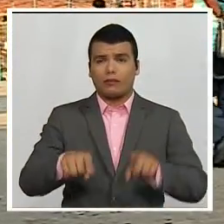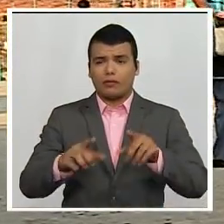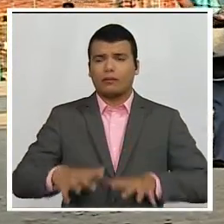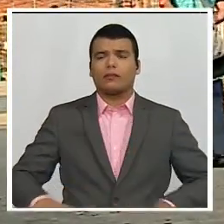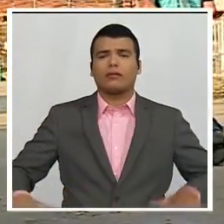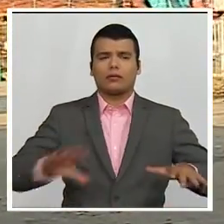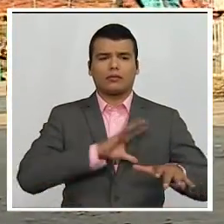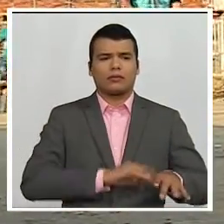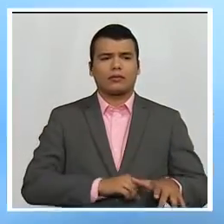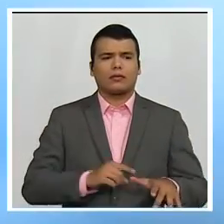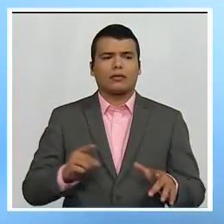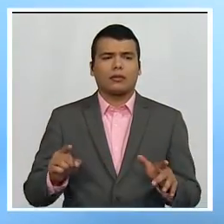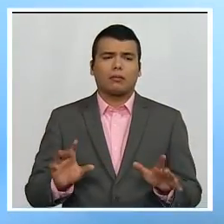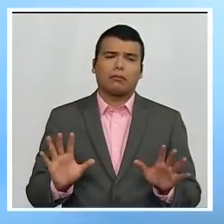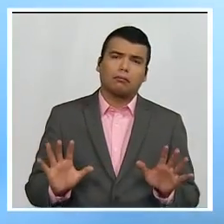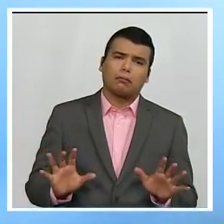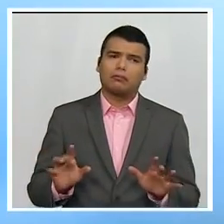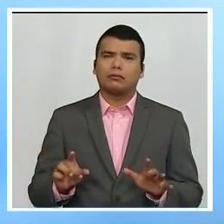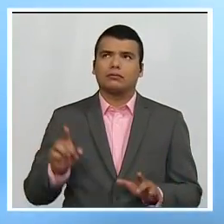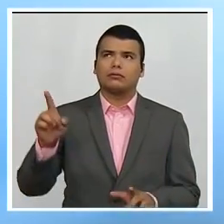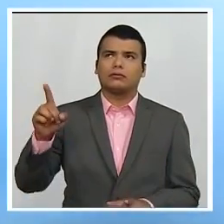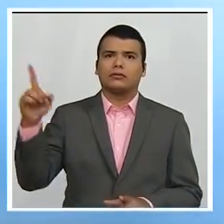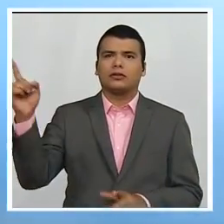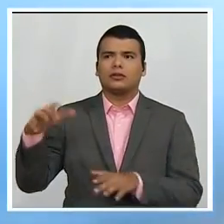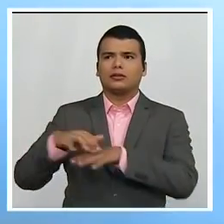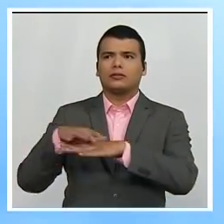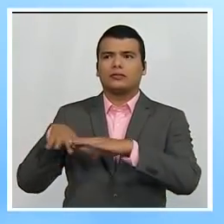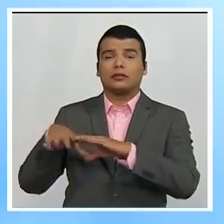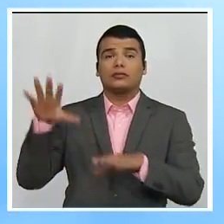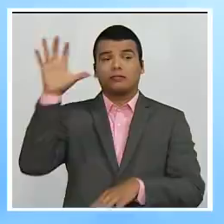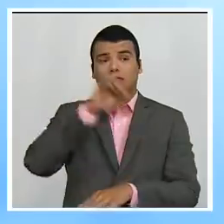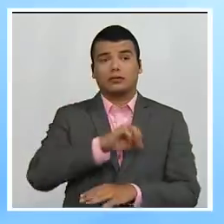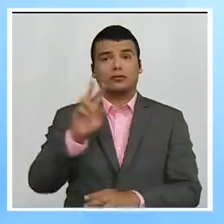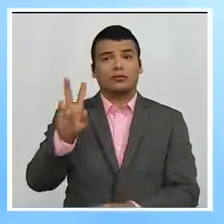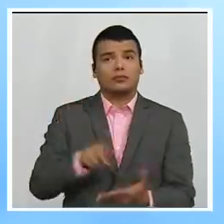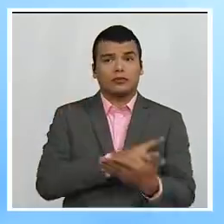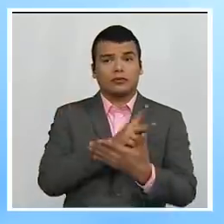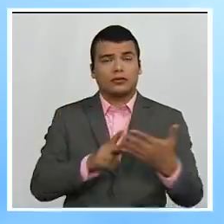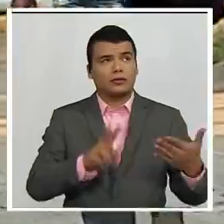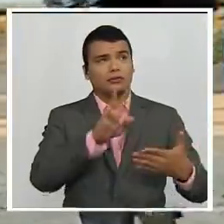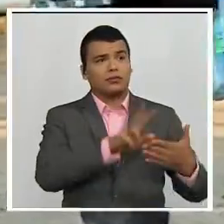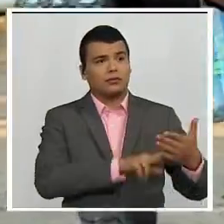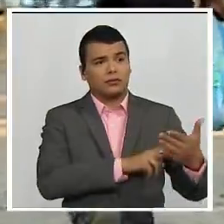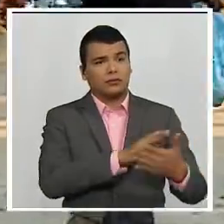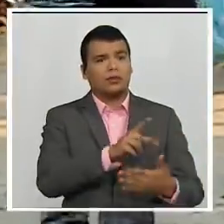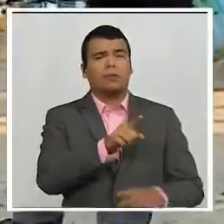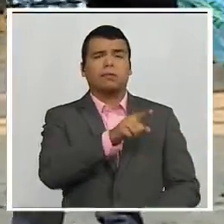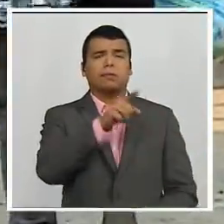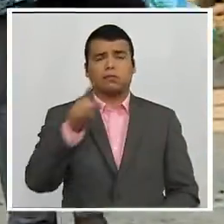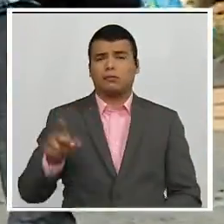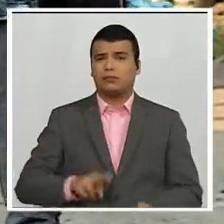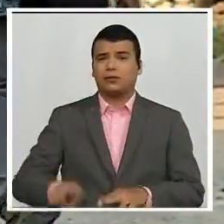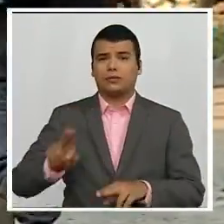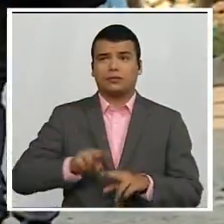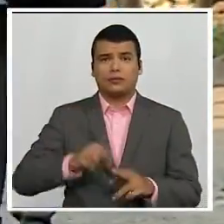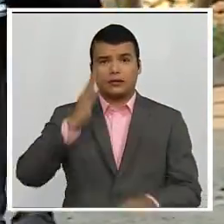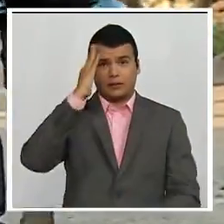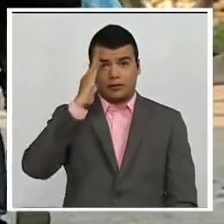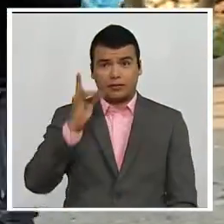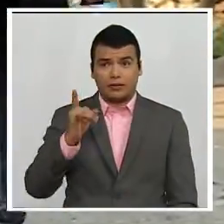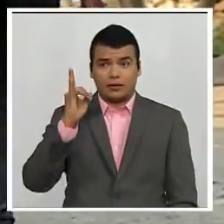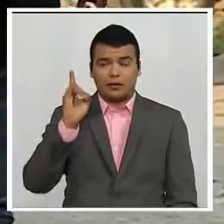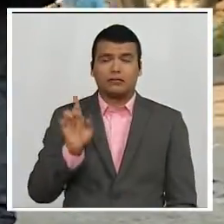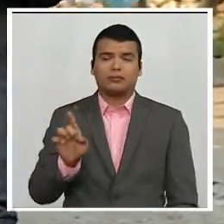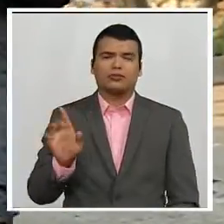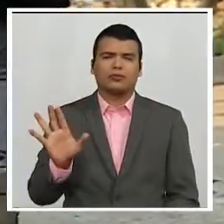pasan desapercibidas los tenis colgados en los cables serial de fronteras invisibles ya se han vuelto comunes para muchos vecinos ellos saben lo que pasa pero